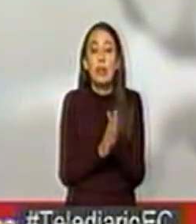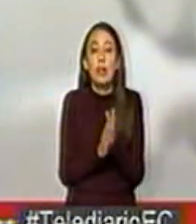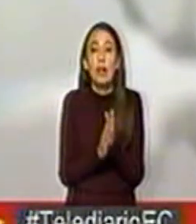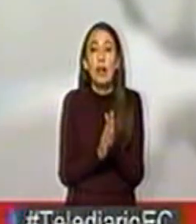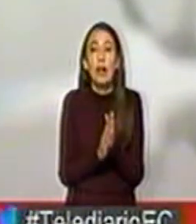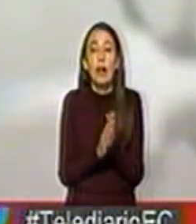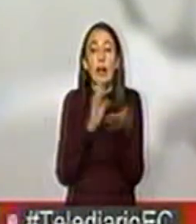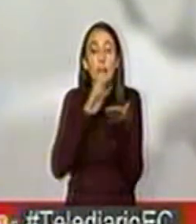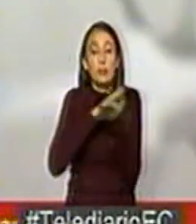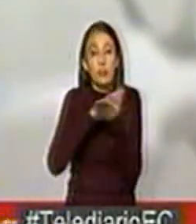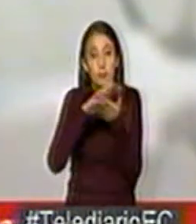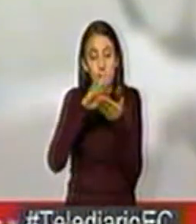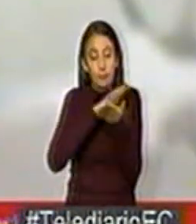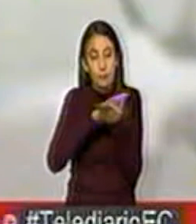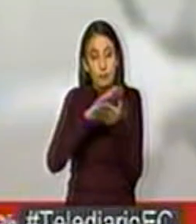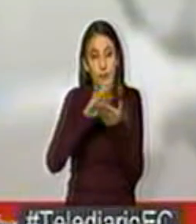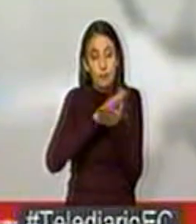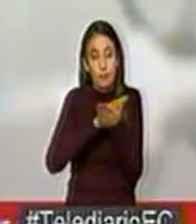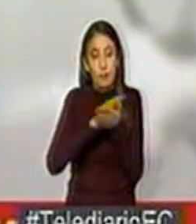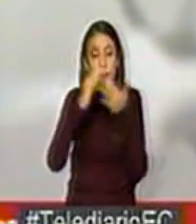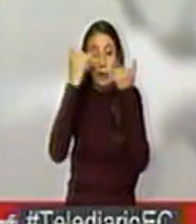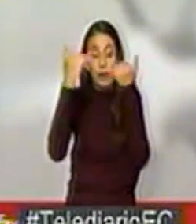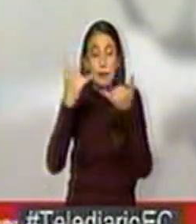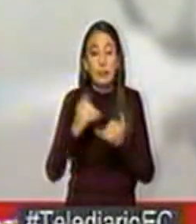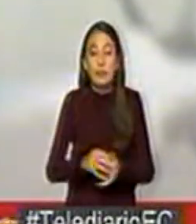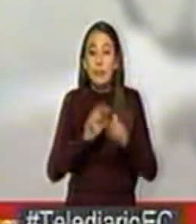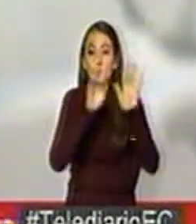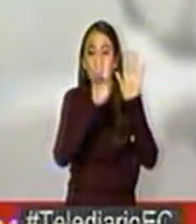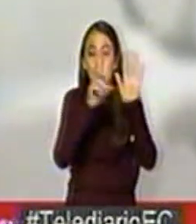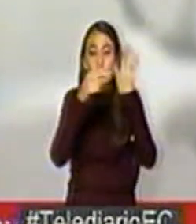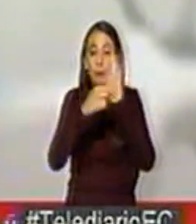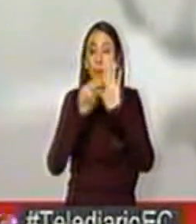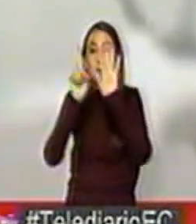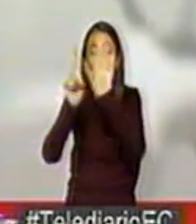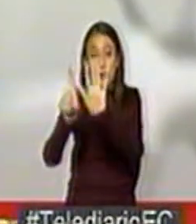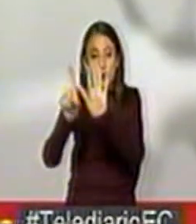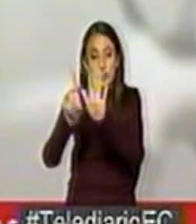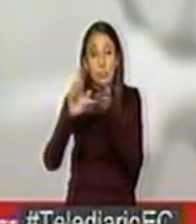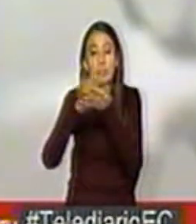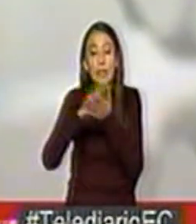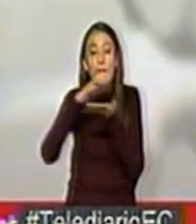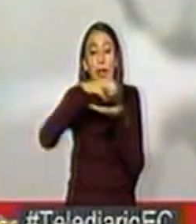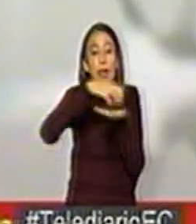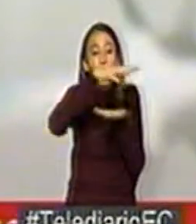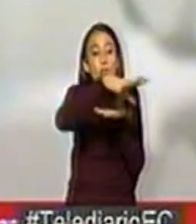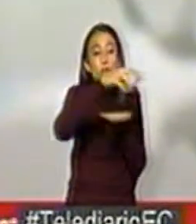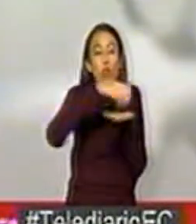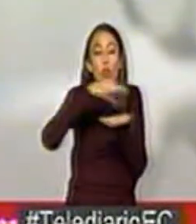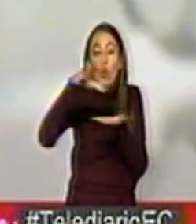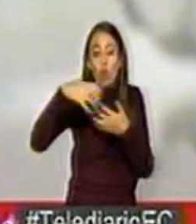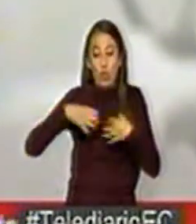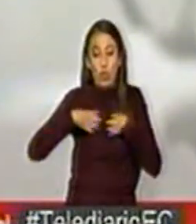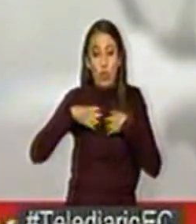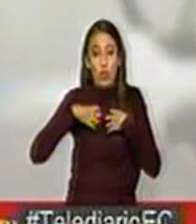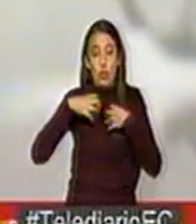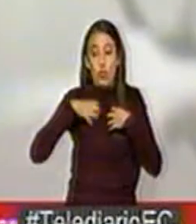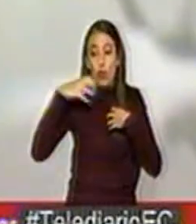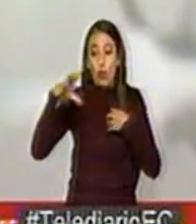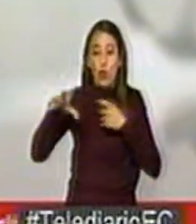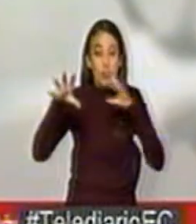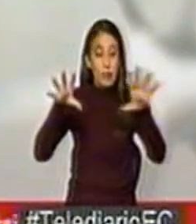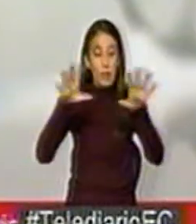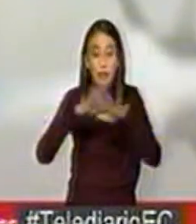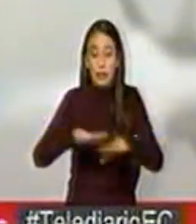región mantengamos una tasa de 7.6 donantes por millón de habitantes. Estamos por encima de Panamá,